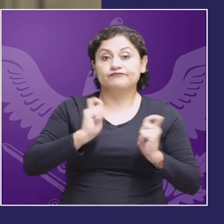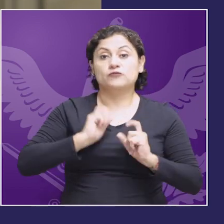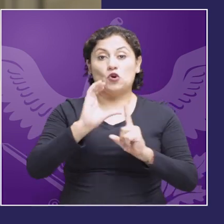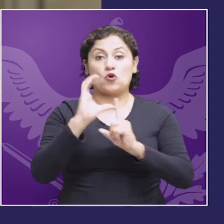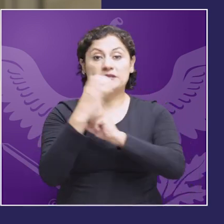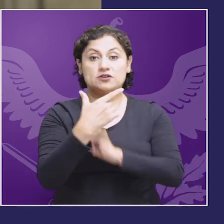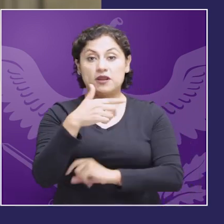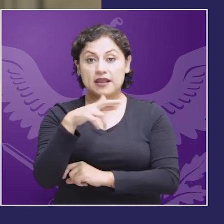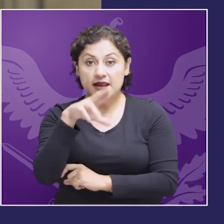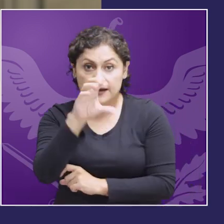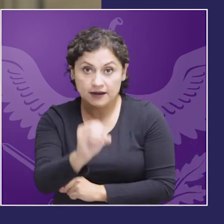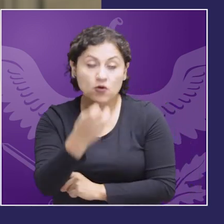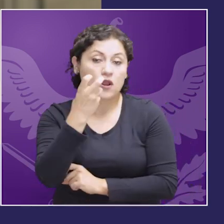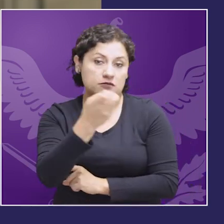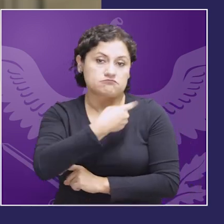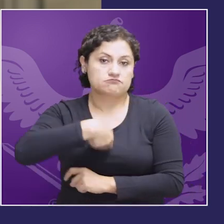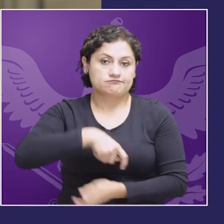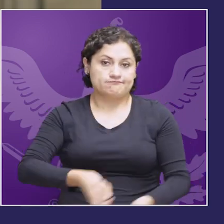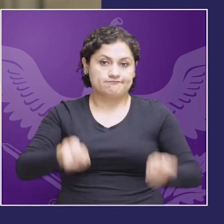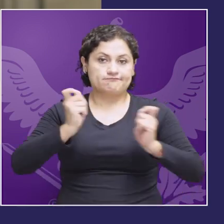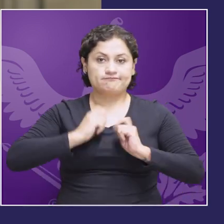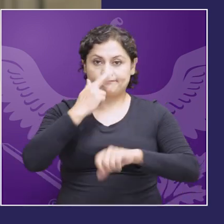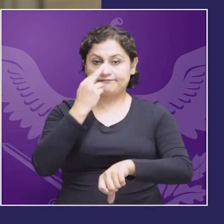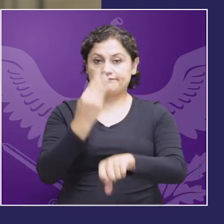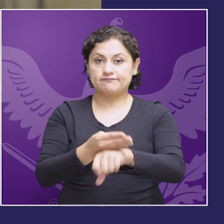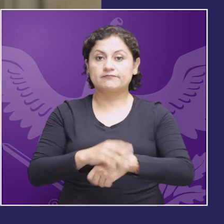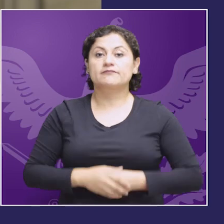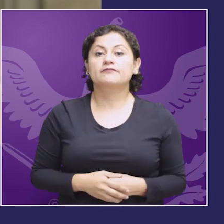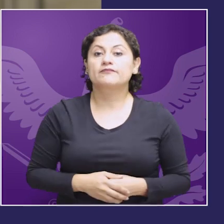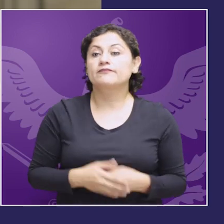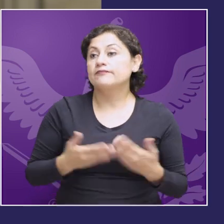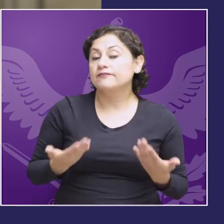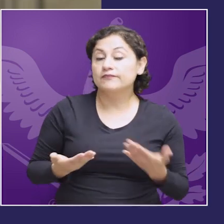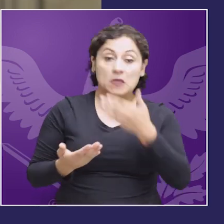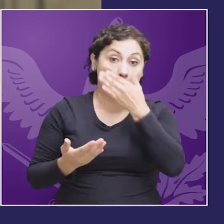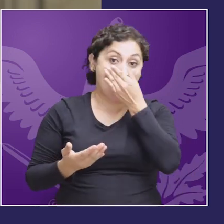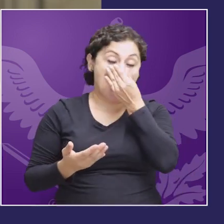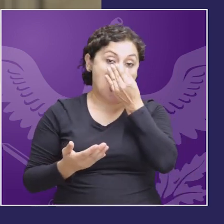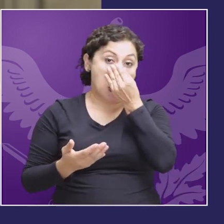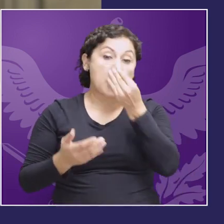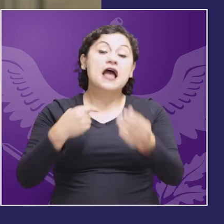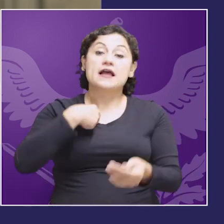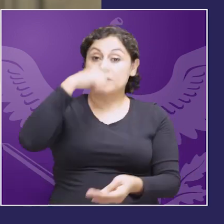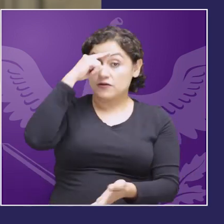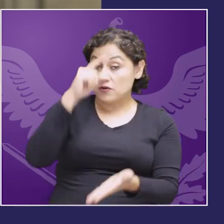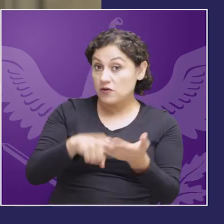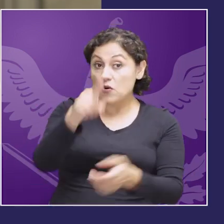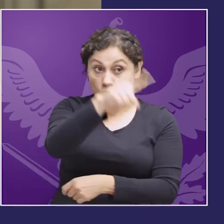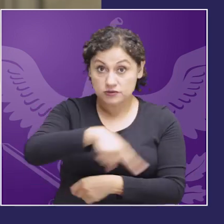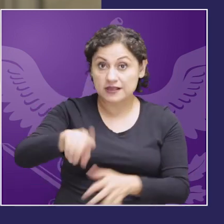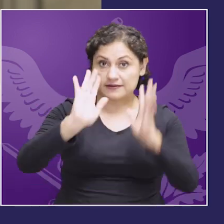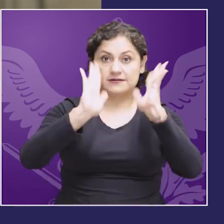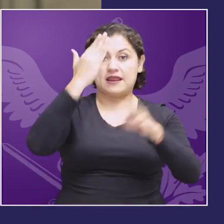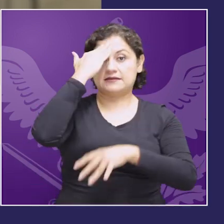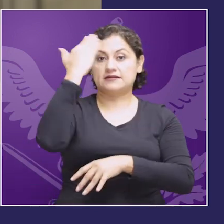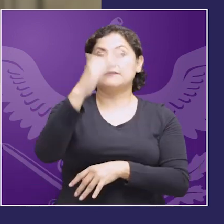en el cual está esta idea del registro iberoamericano de femicidio. Yo creo que muchas de ustedes saben, pero quisiera volver